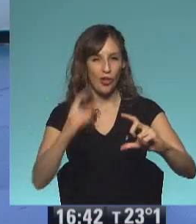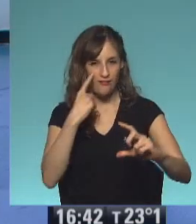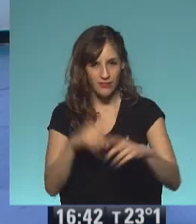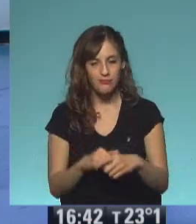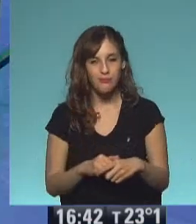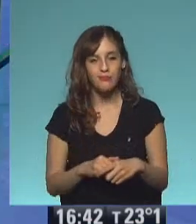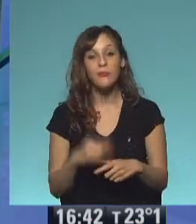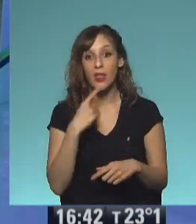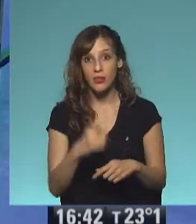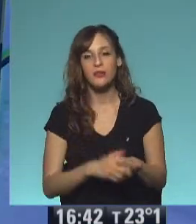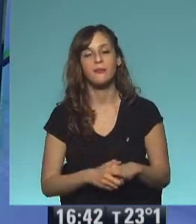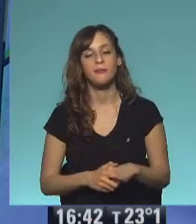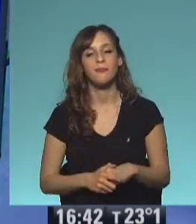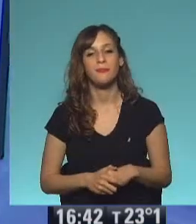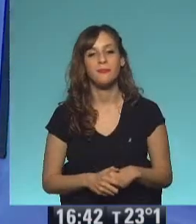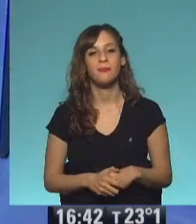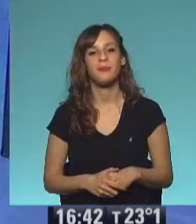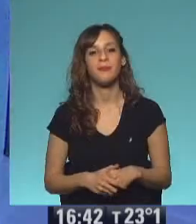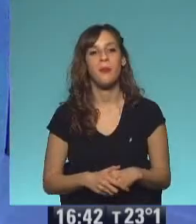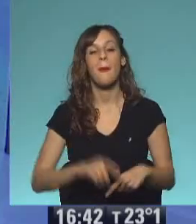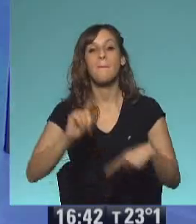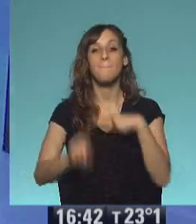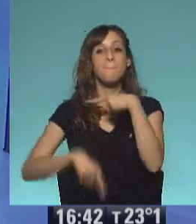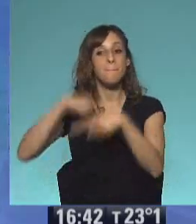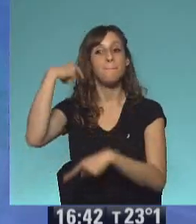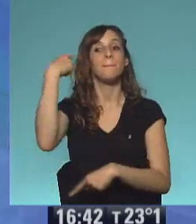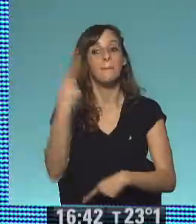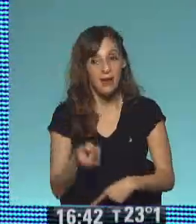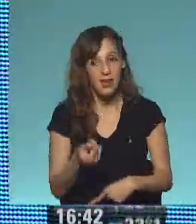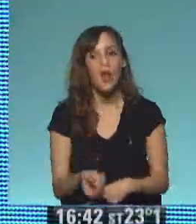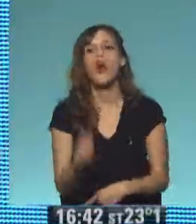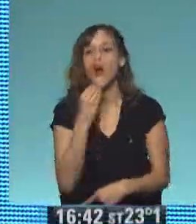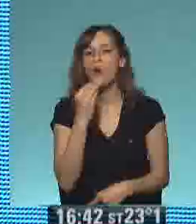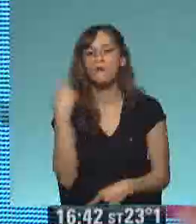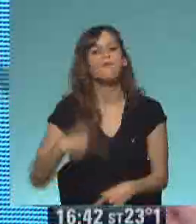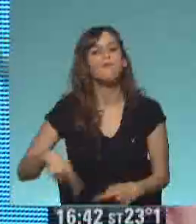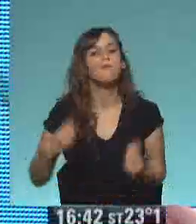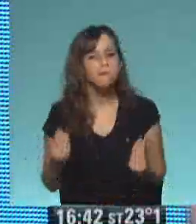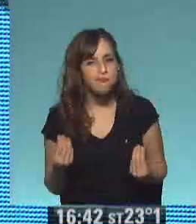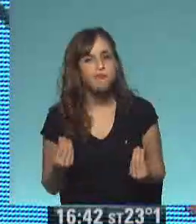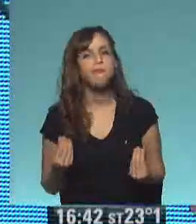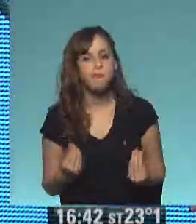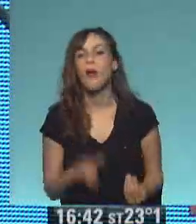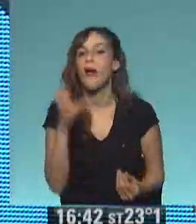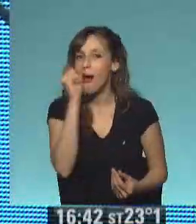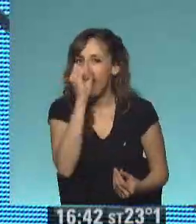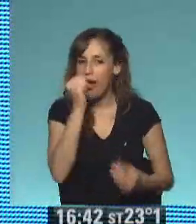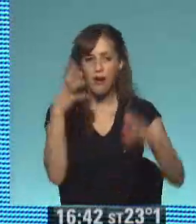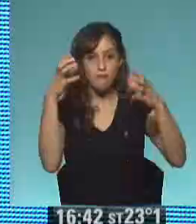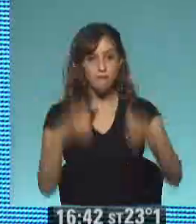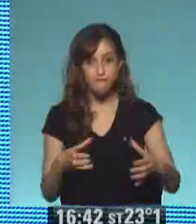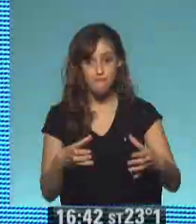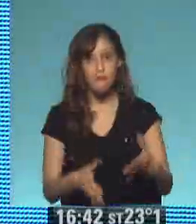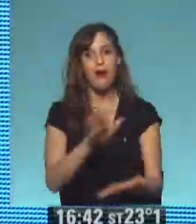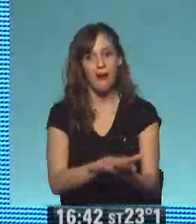dice 123 mañana ahora cada palabra o alabanza muy